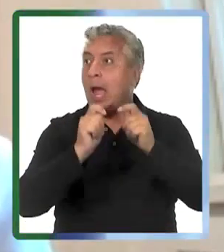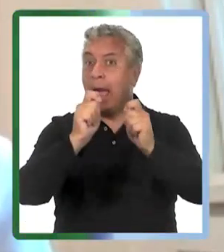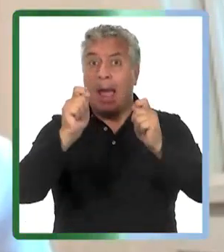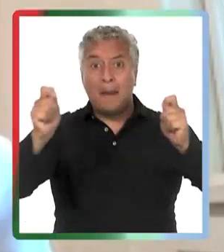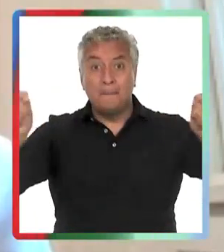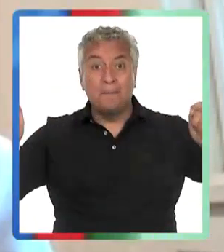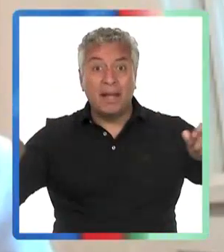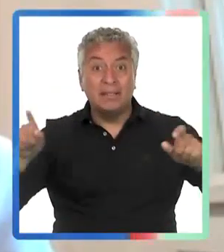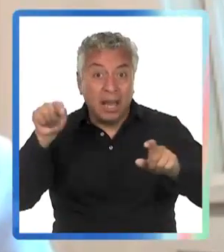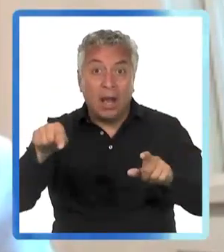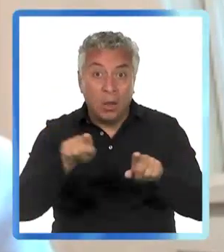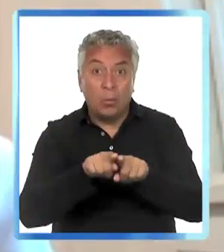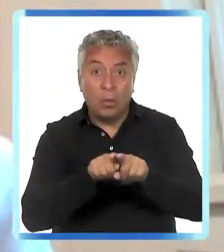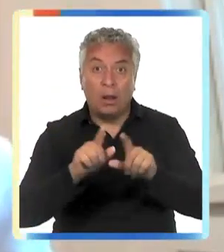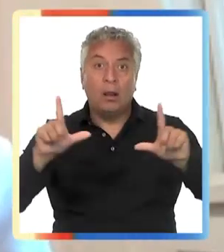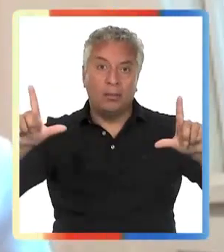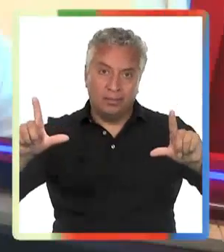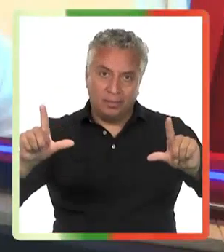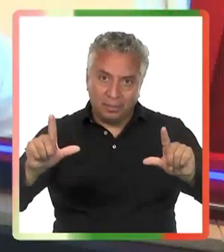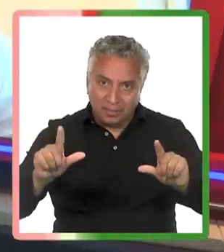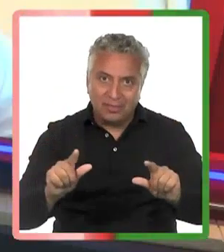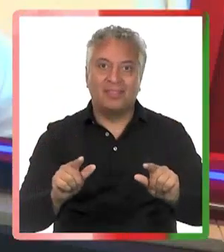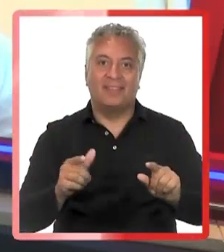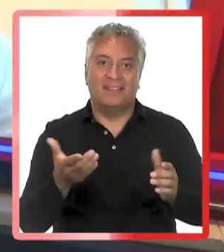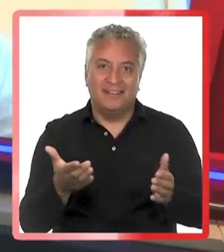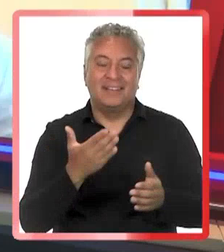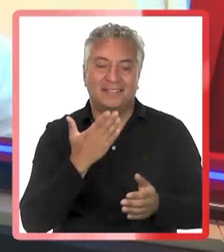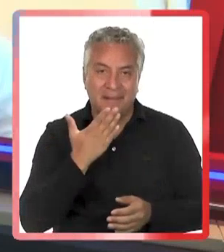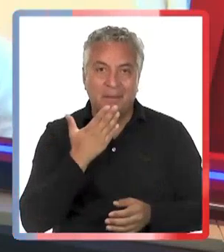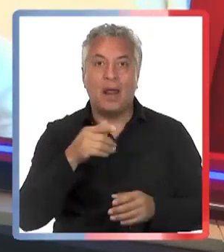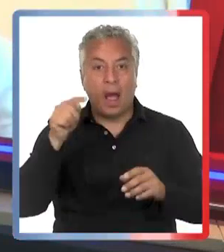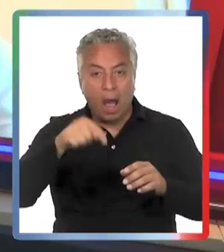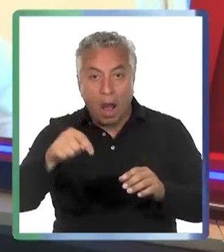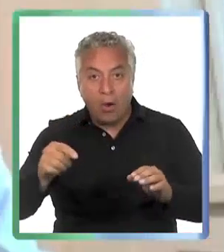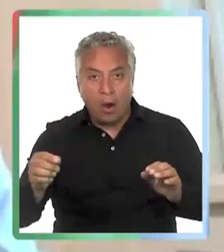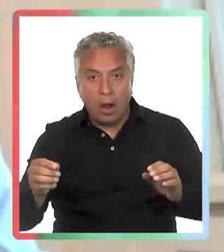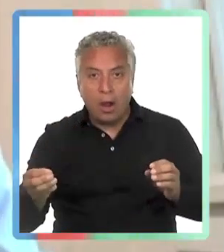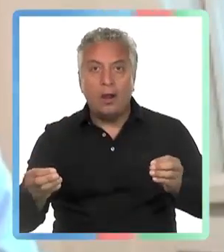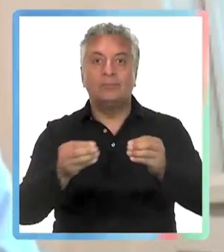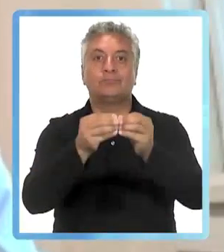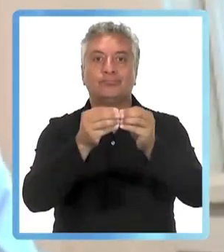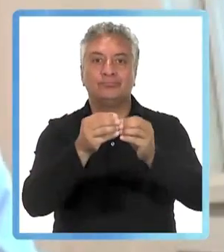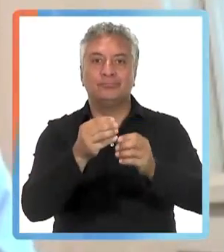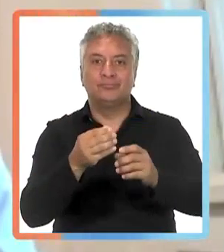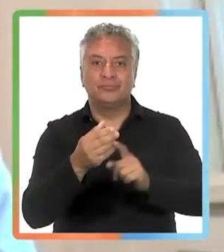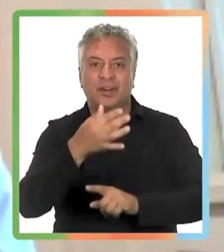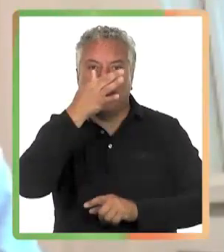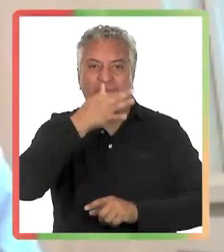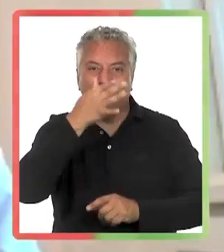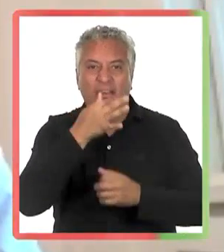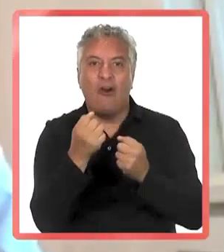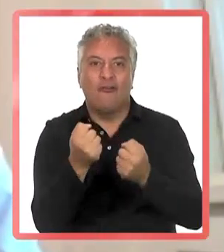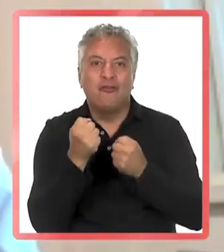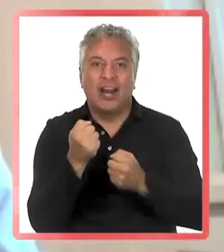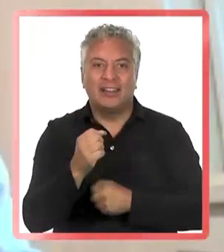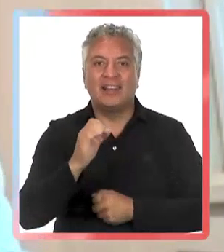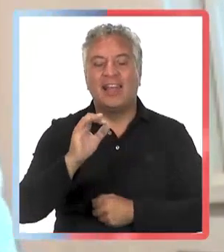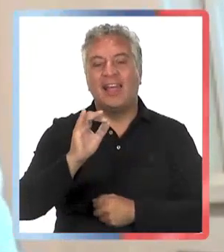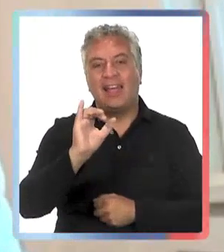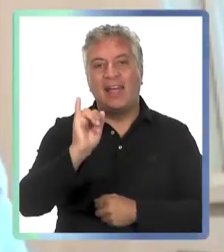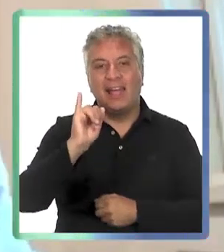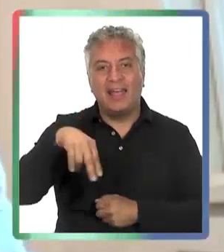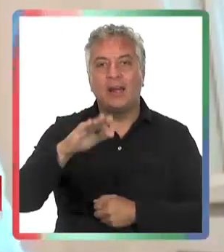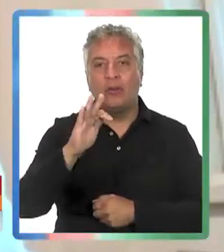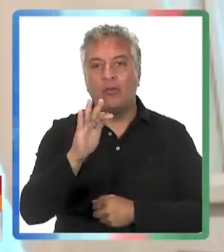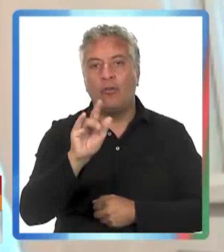campañas, digamos, que no han sido muy intensas, desgraciadamente, últimamente. Y ahora se están ligando con influenza, porque como partió la vacunación de influenza y los